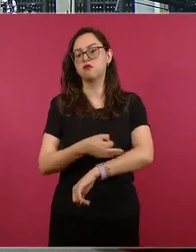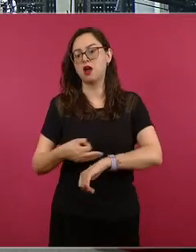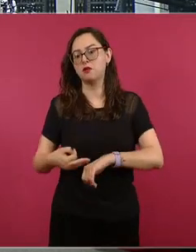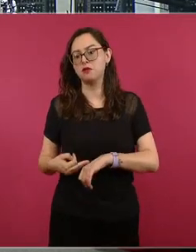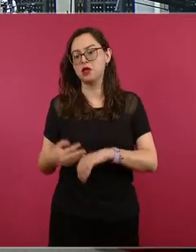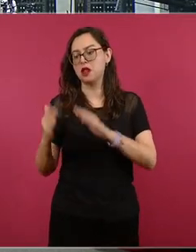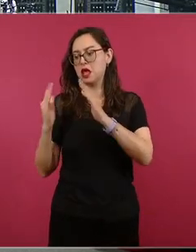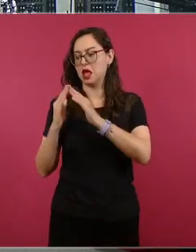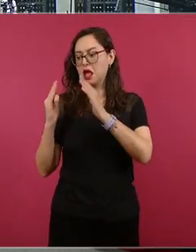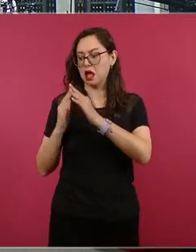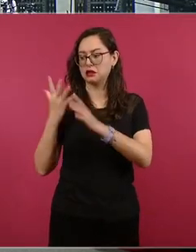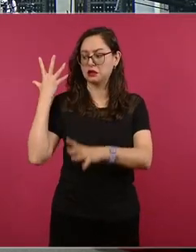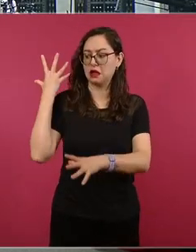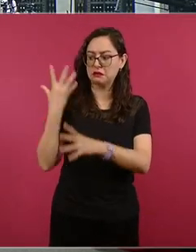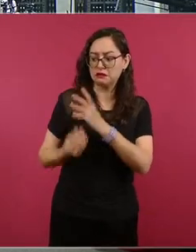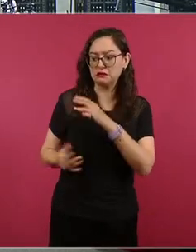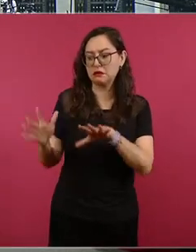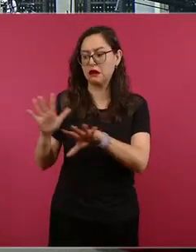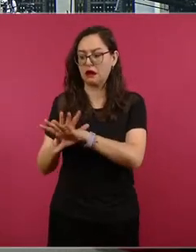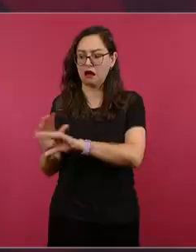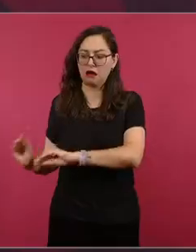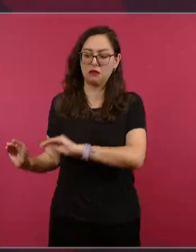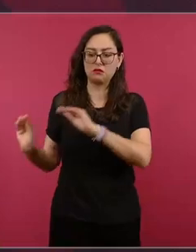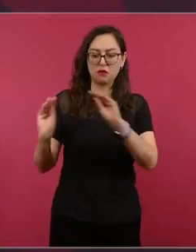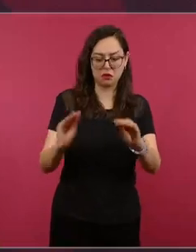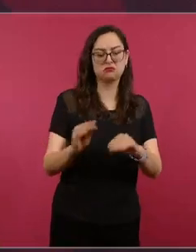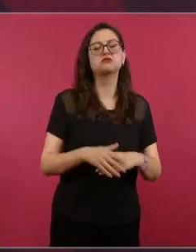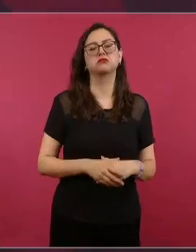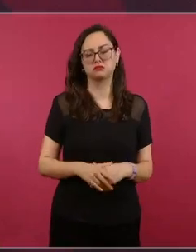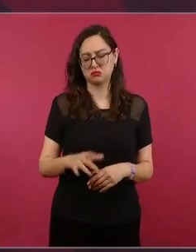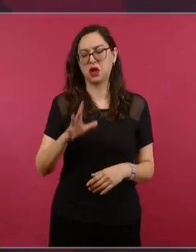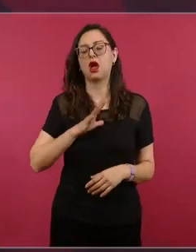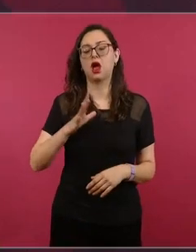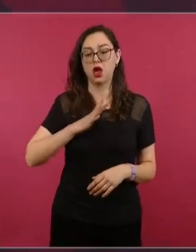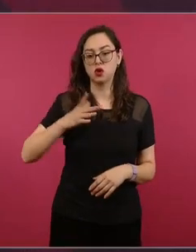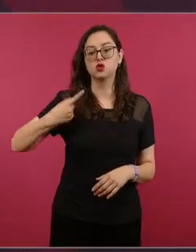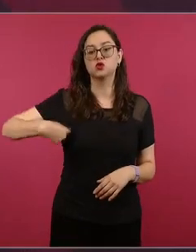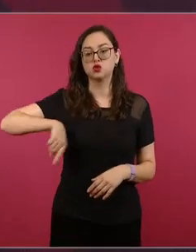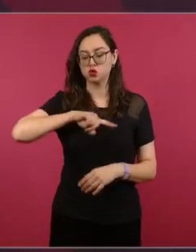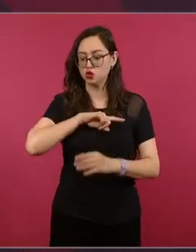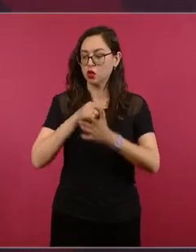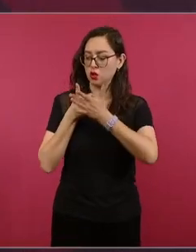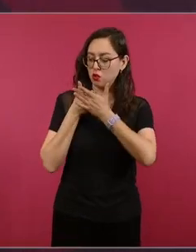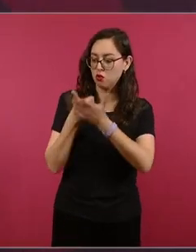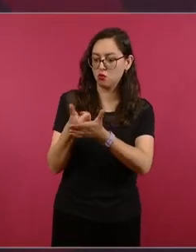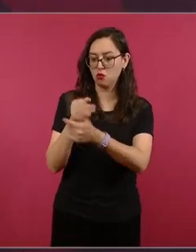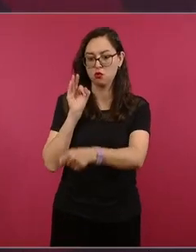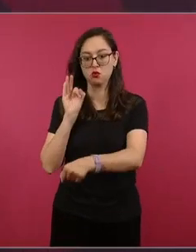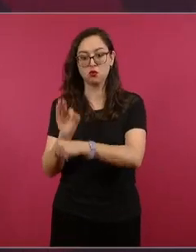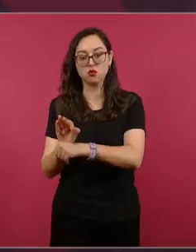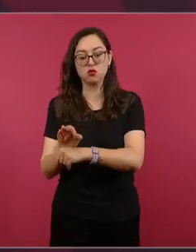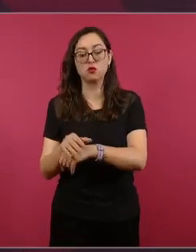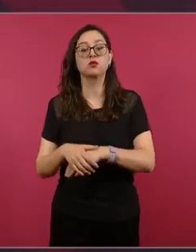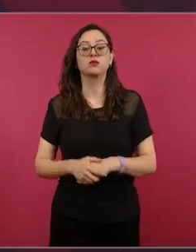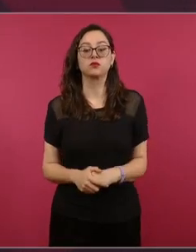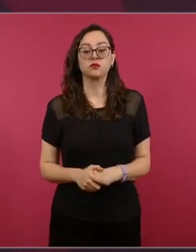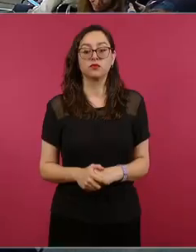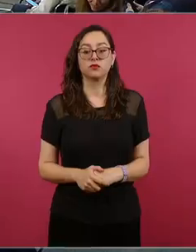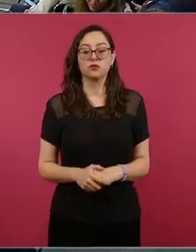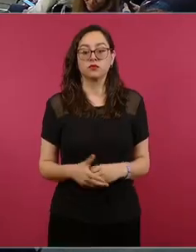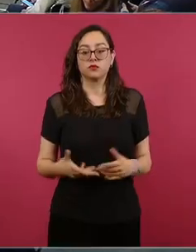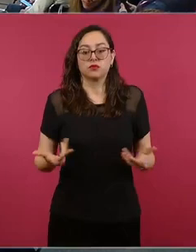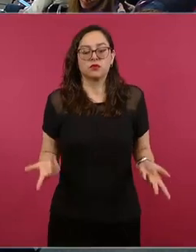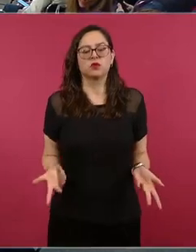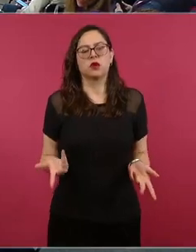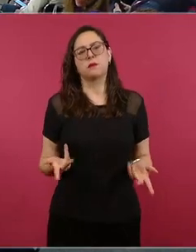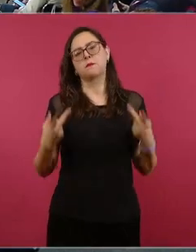lo que ya le preguntaba, algunos del desplazamiento los forzado, ayudamos, los apoyamos, los protegemos. ¿Por qué el gobierno no cuenta con las cifras a